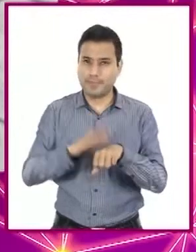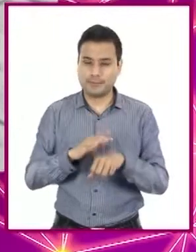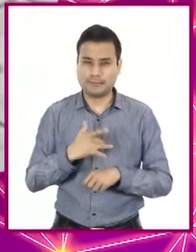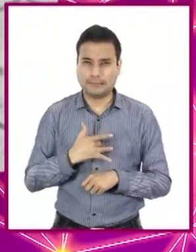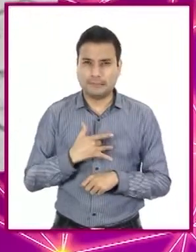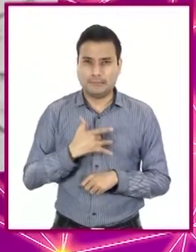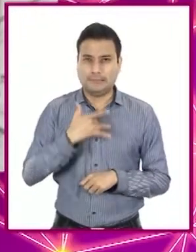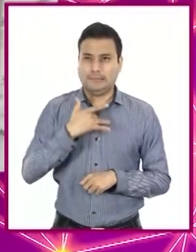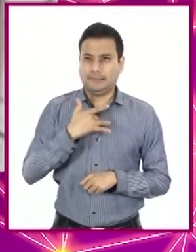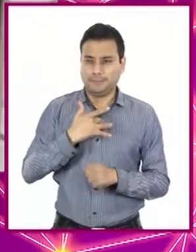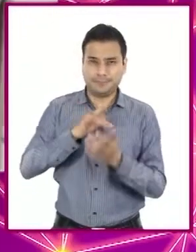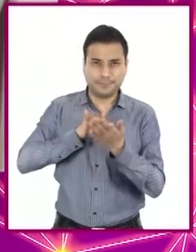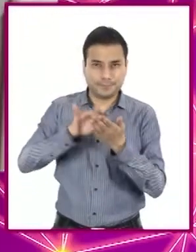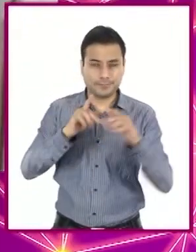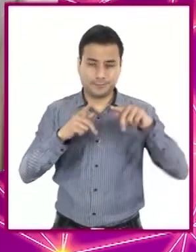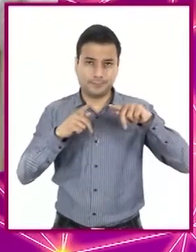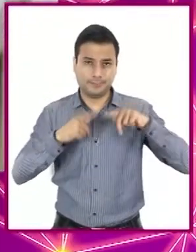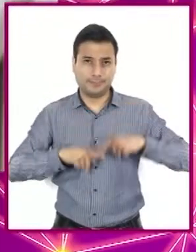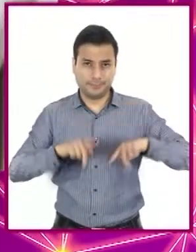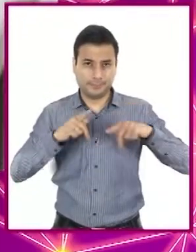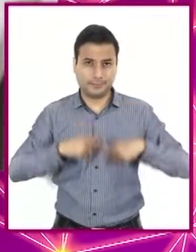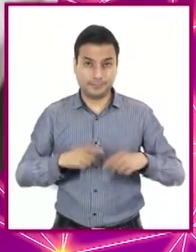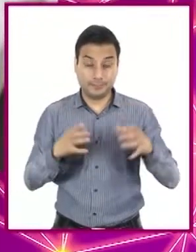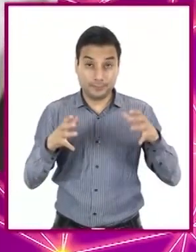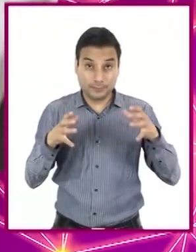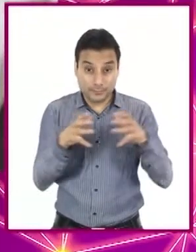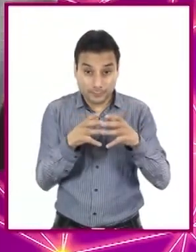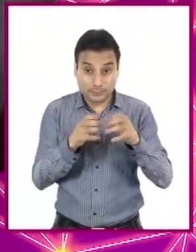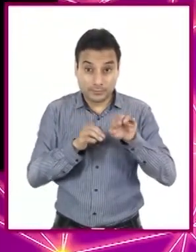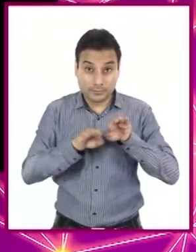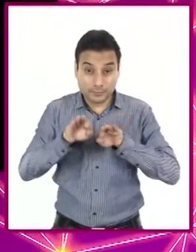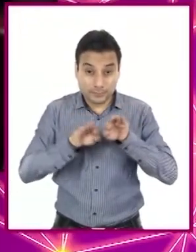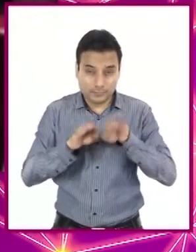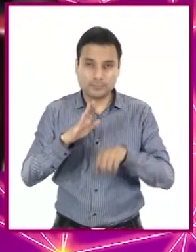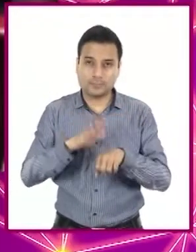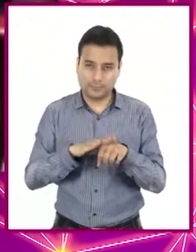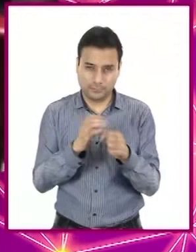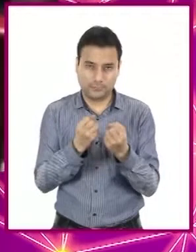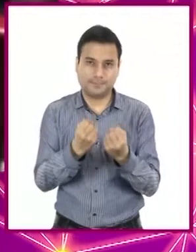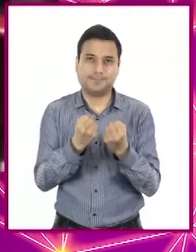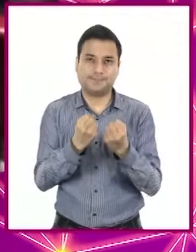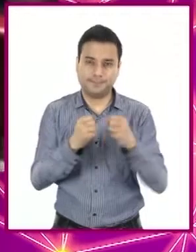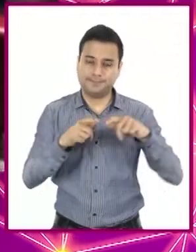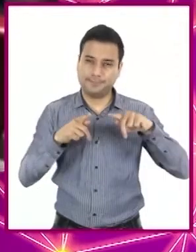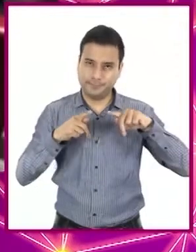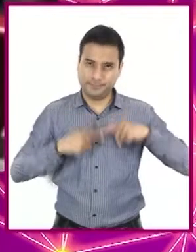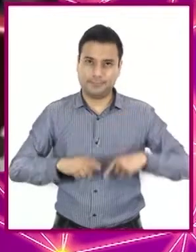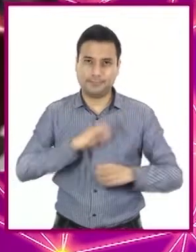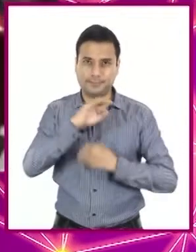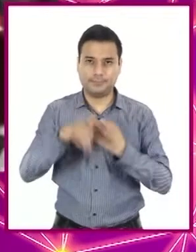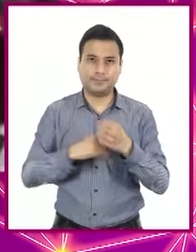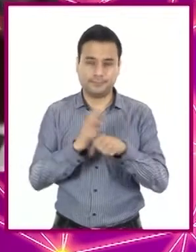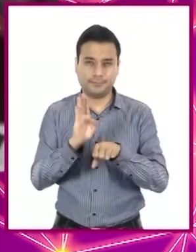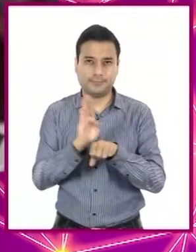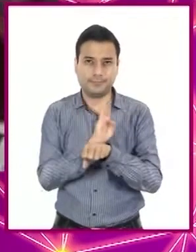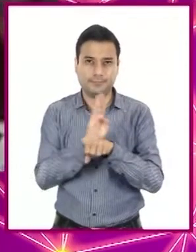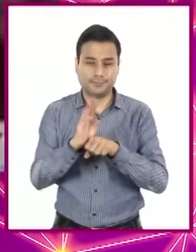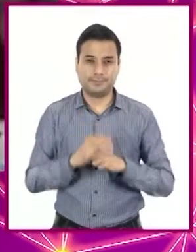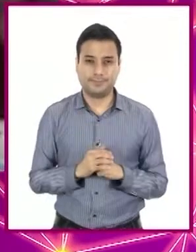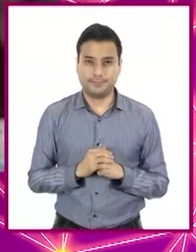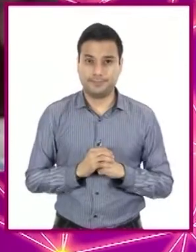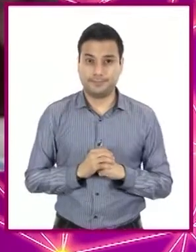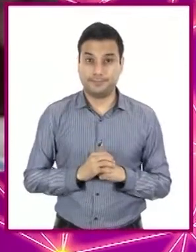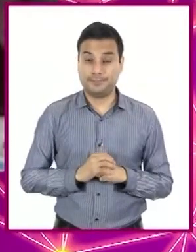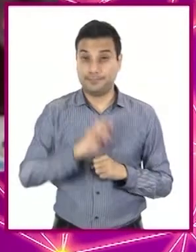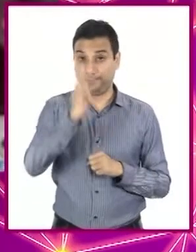frente a lo social, observando que el trabajo colectivo siempre es más potente y en beneficio de todas y todos. Hay que tener